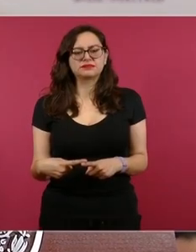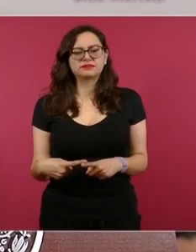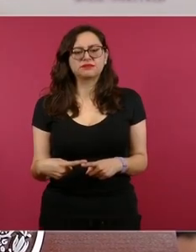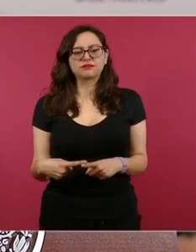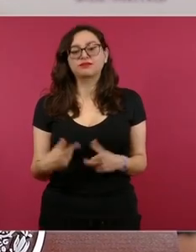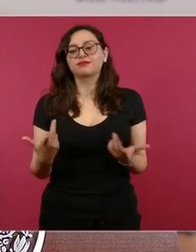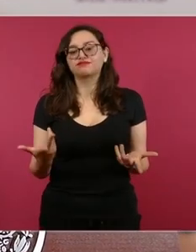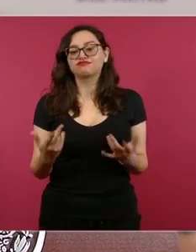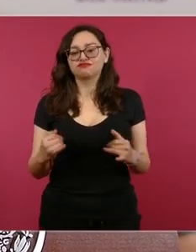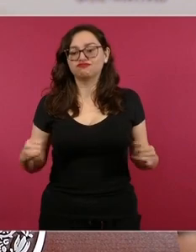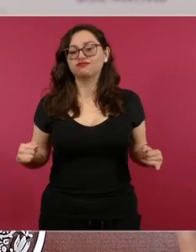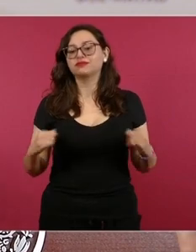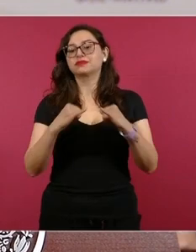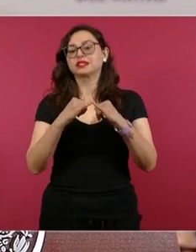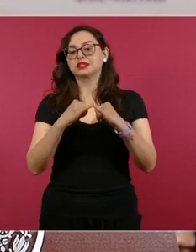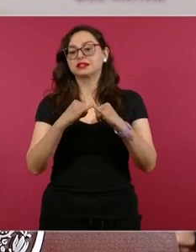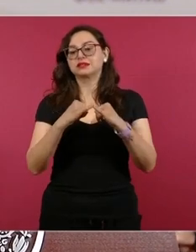instituciones